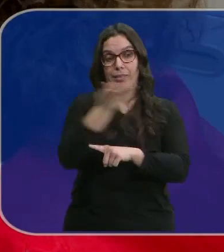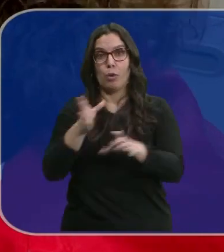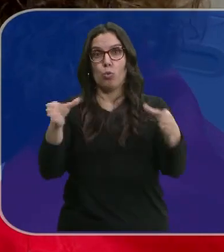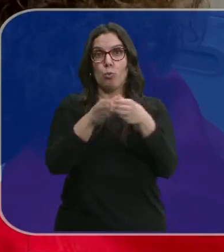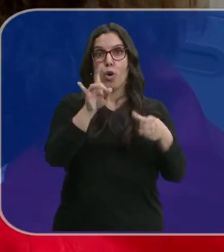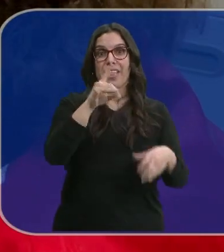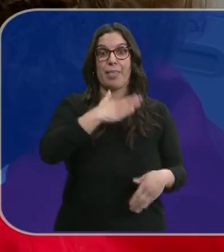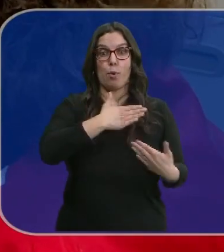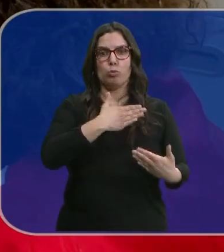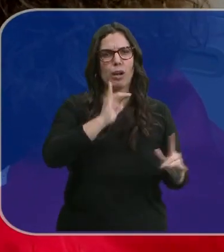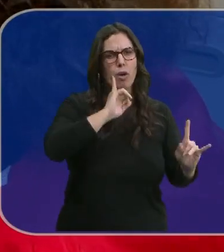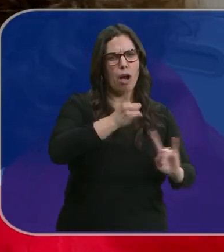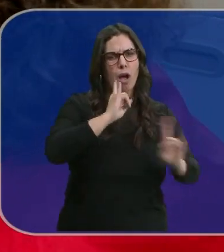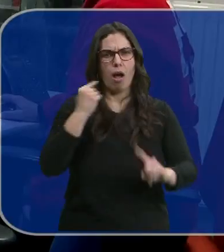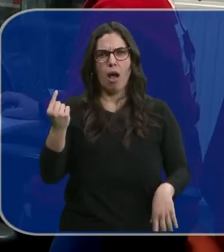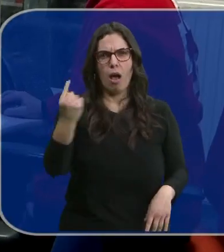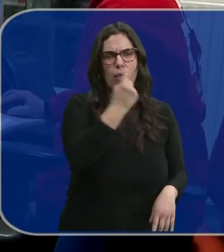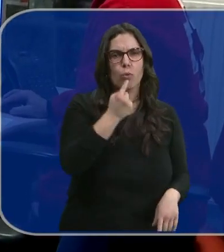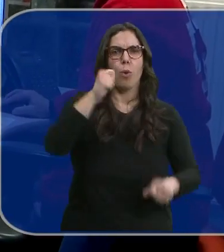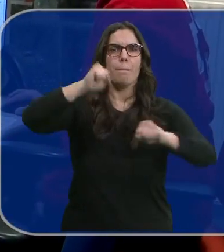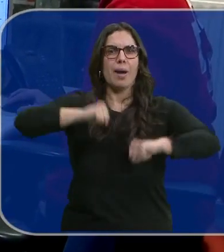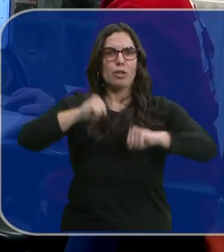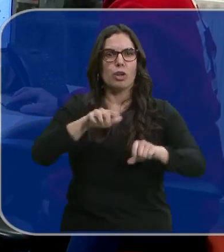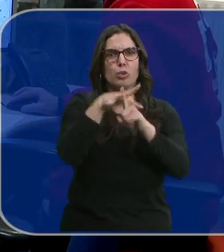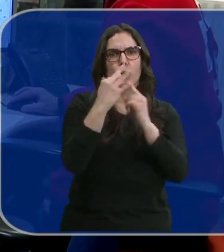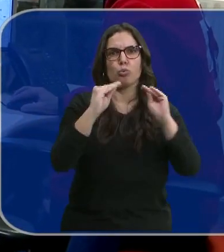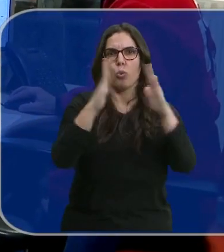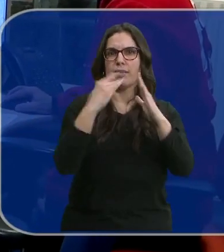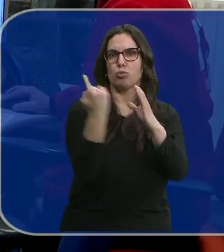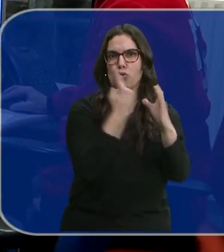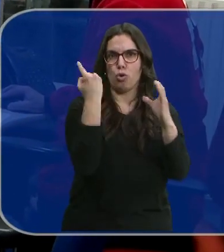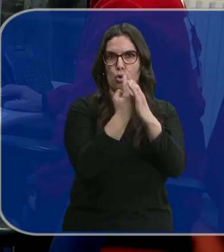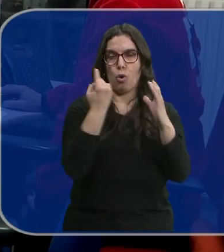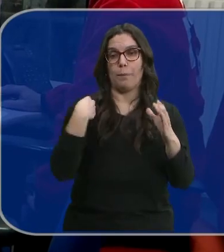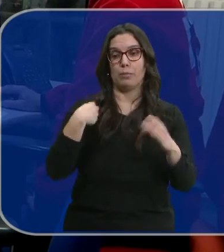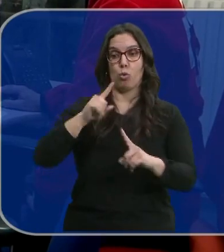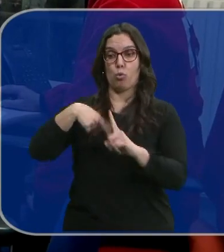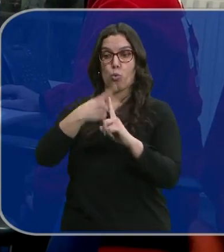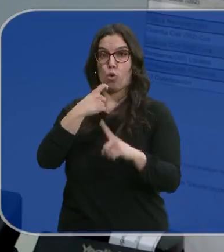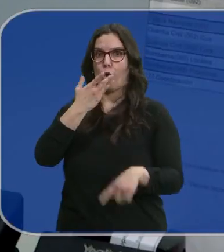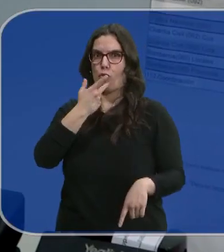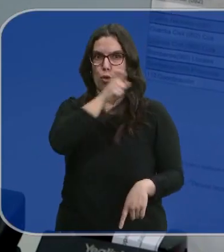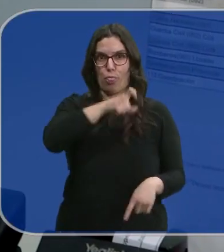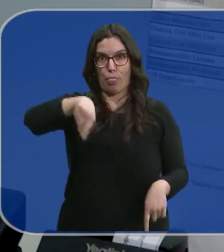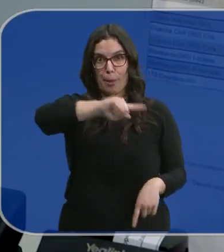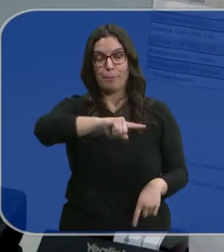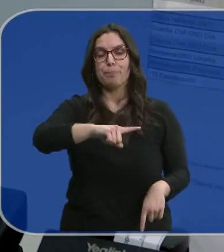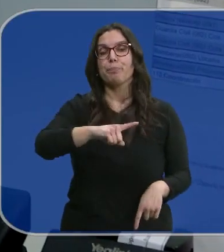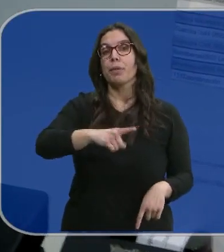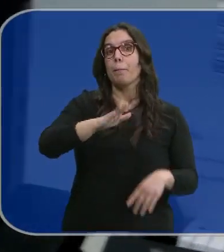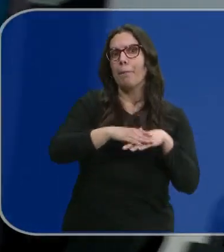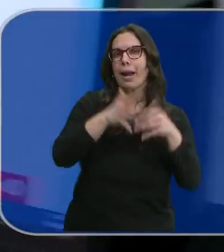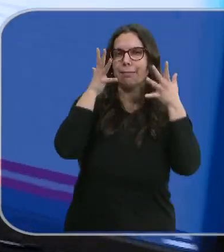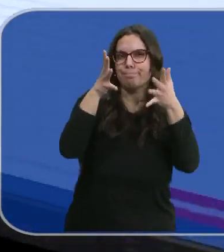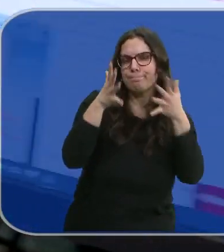se dedica a llamar uno por uno a los mayores en situación de soledad detectados por Cruz Roja. El objetivo, recordarles